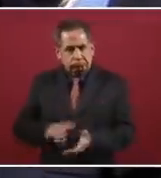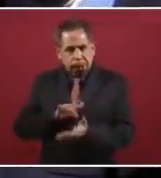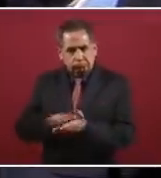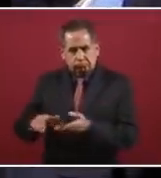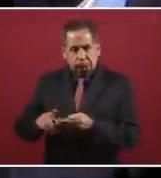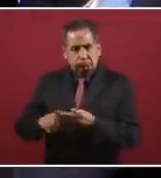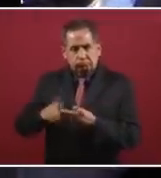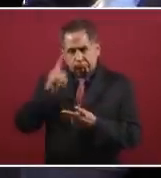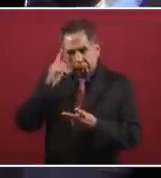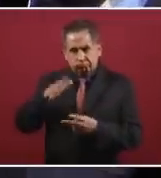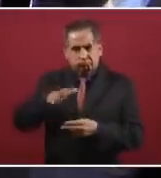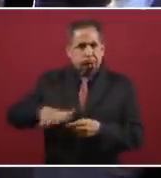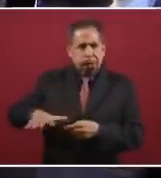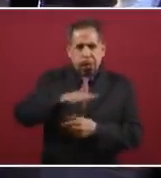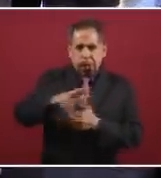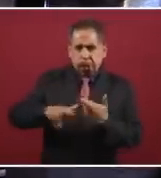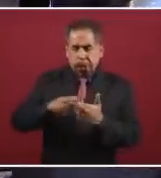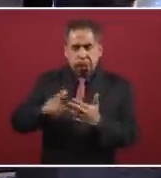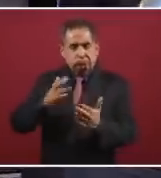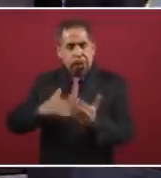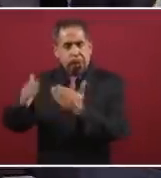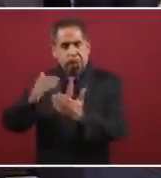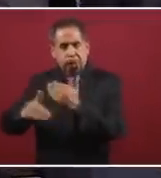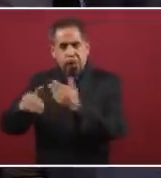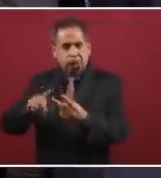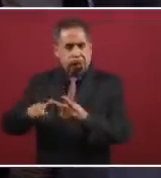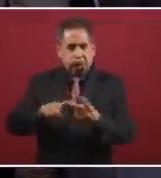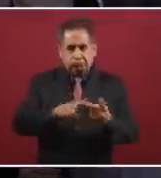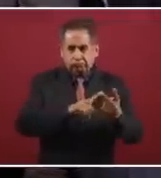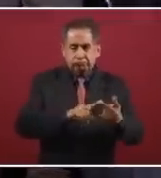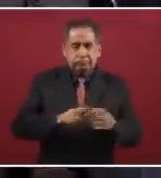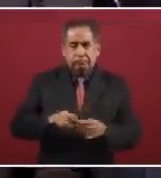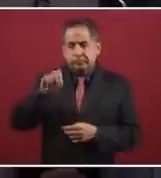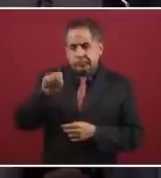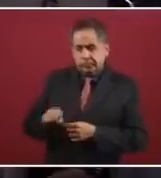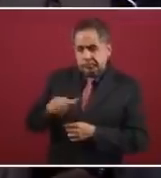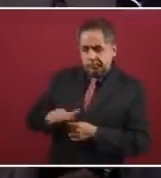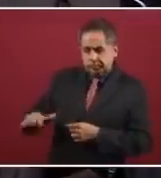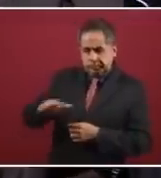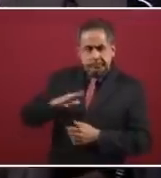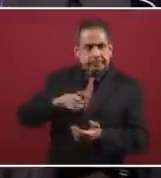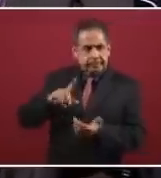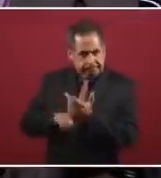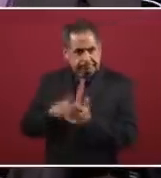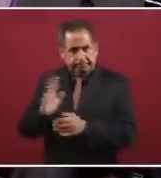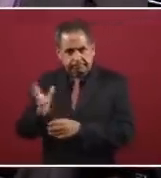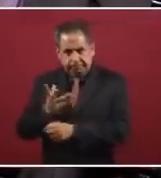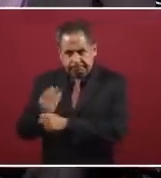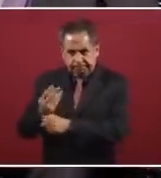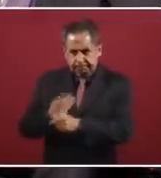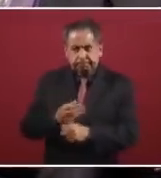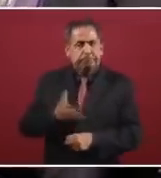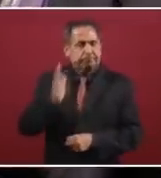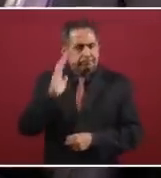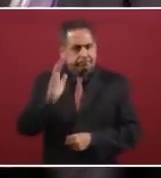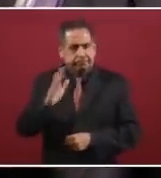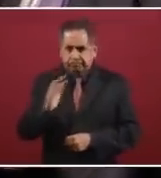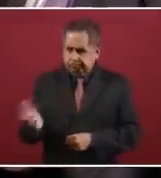de desarrollo regional, todo lo que se está haciendo en el sureste. Ya se